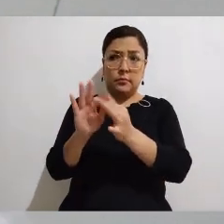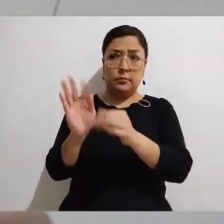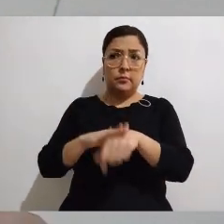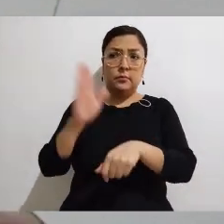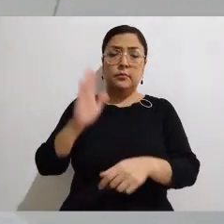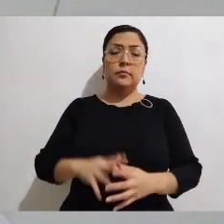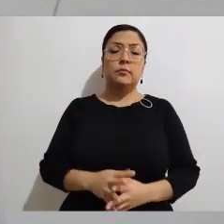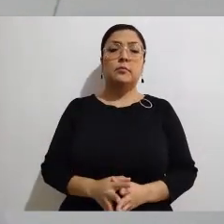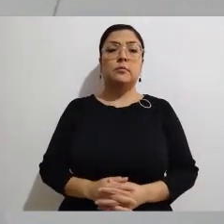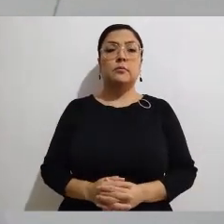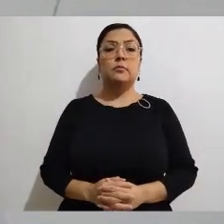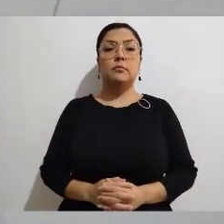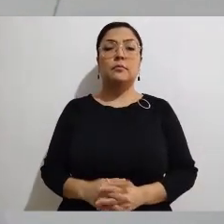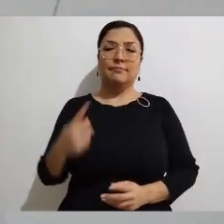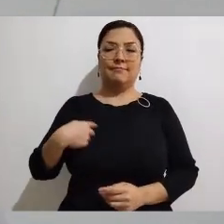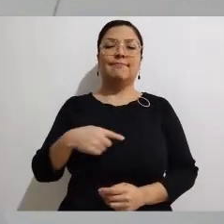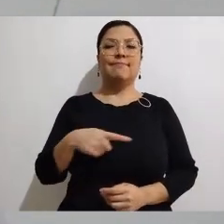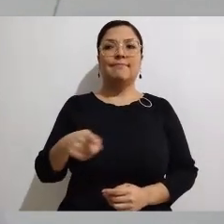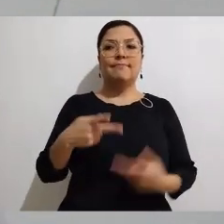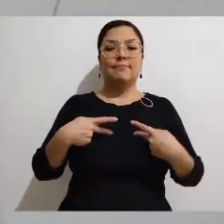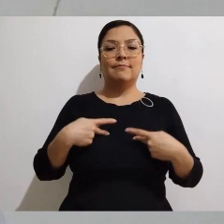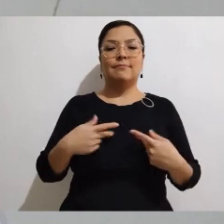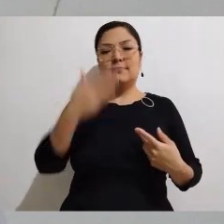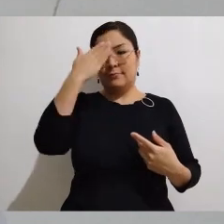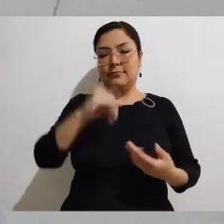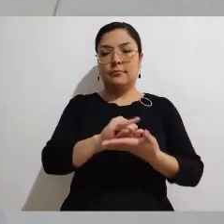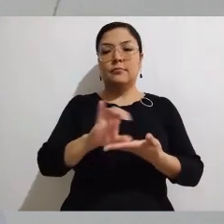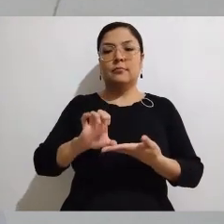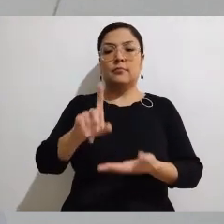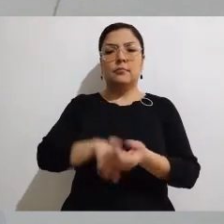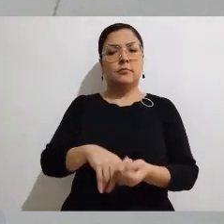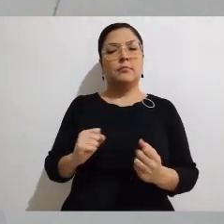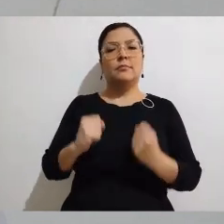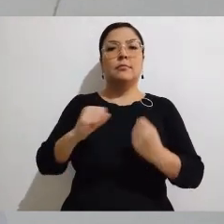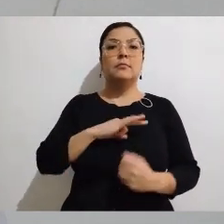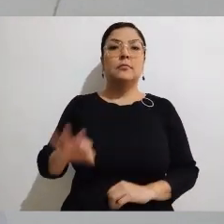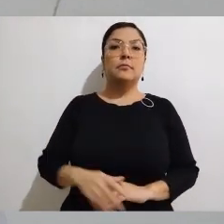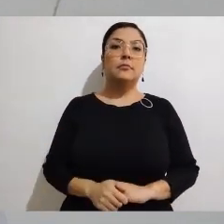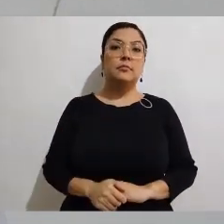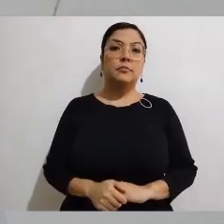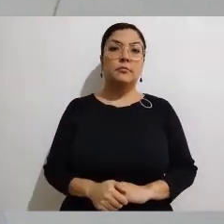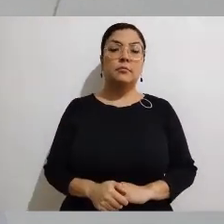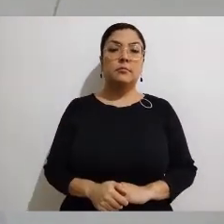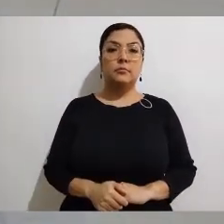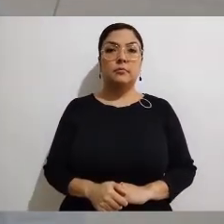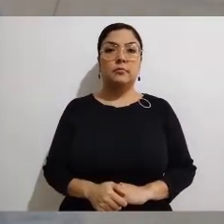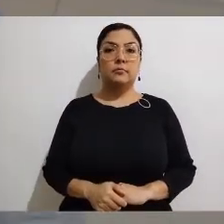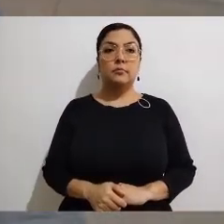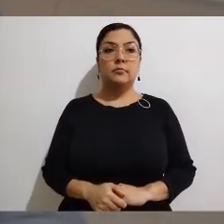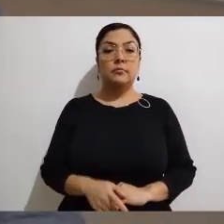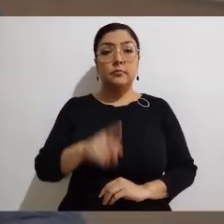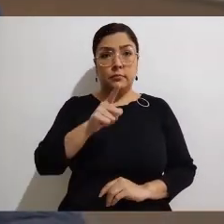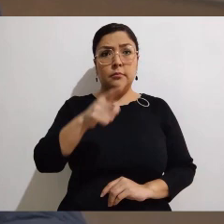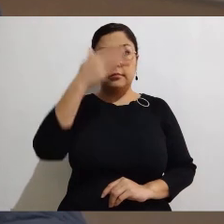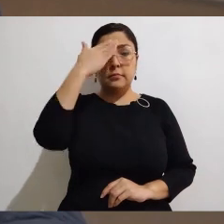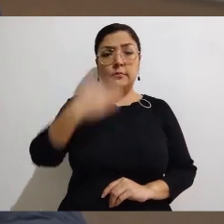que, bueno, estamos bien armados y bien fortalecidos para sacar estas elecciones. Así es. Como tú